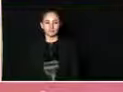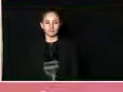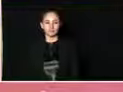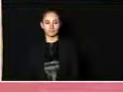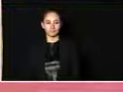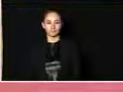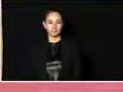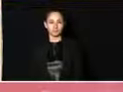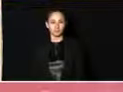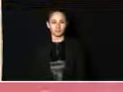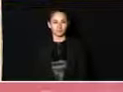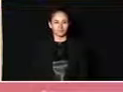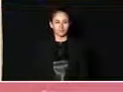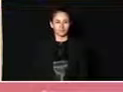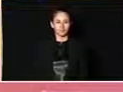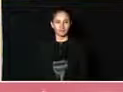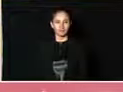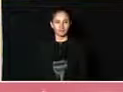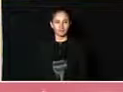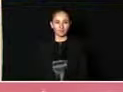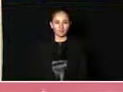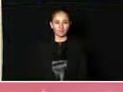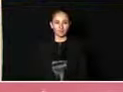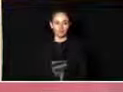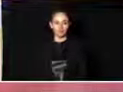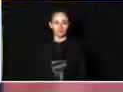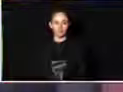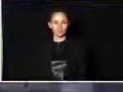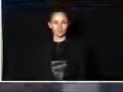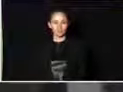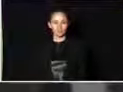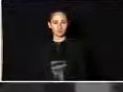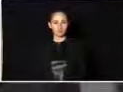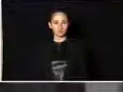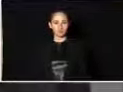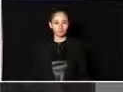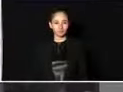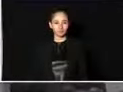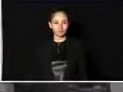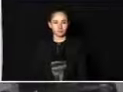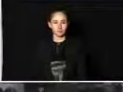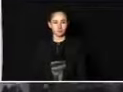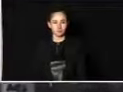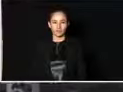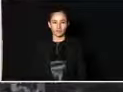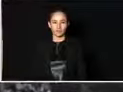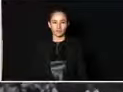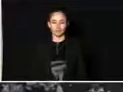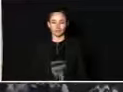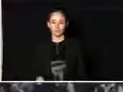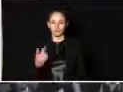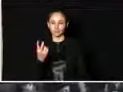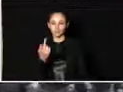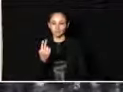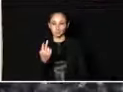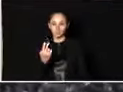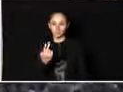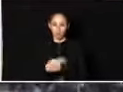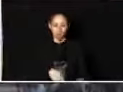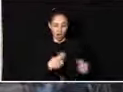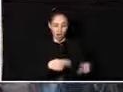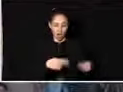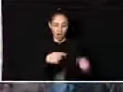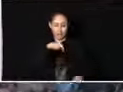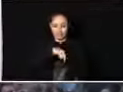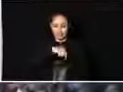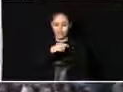avanzadas de Chihuahua, el MACH, los cuales integra a 25 empresas locales del sector industrial que tienen como